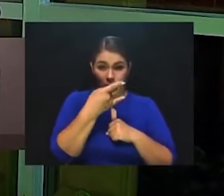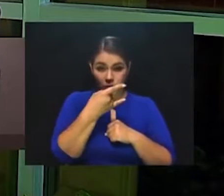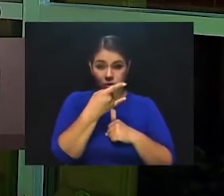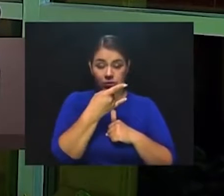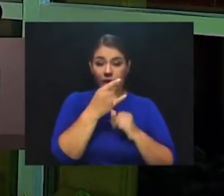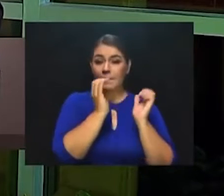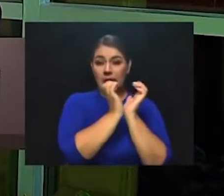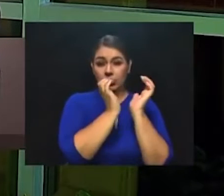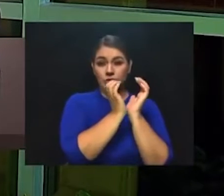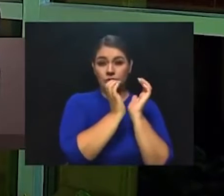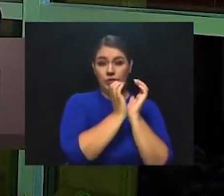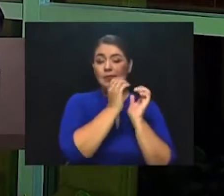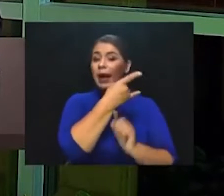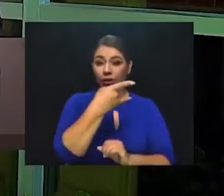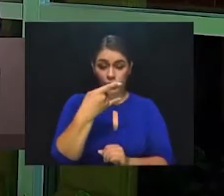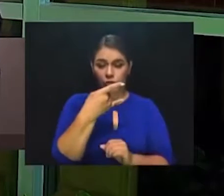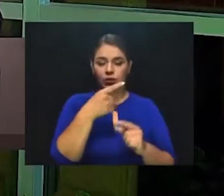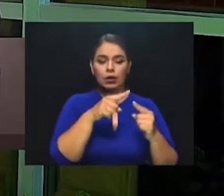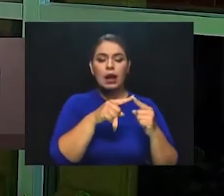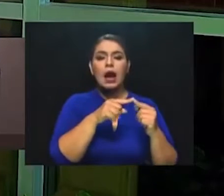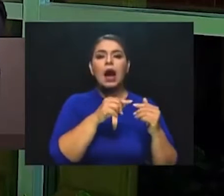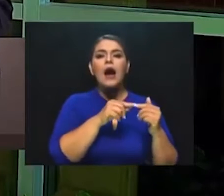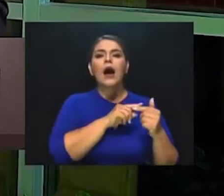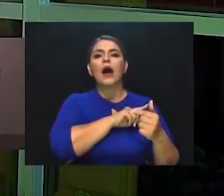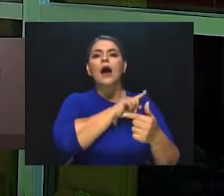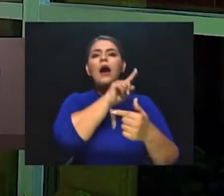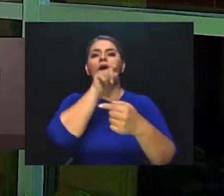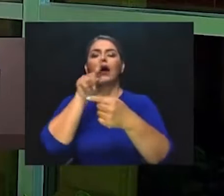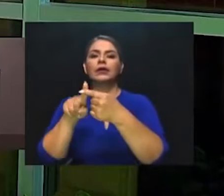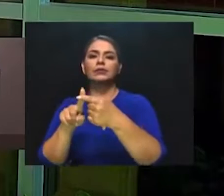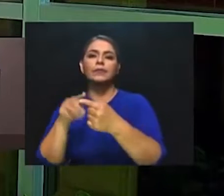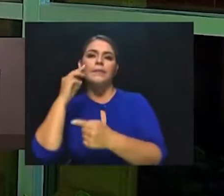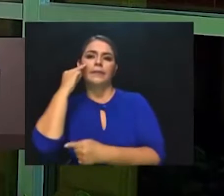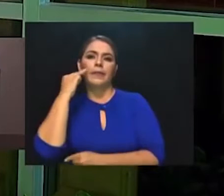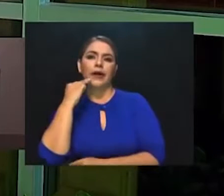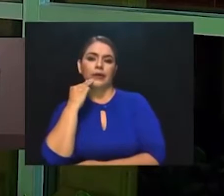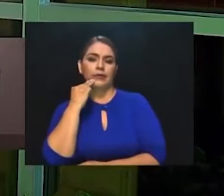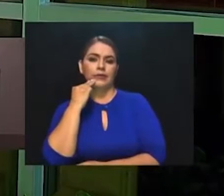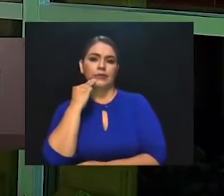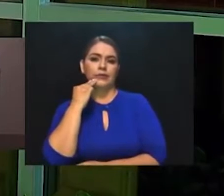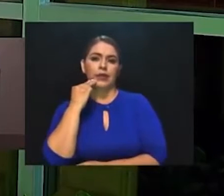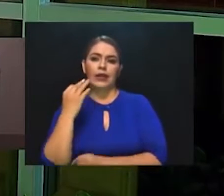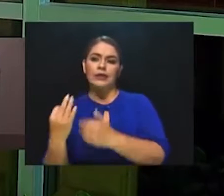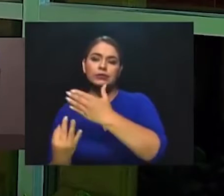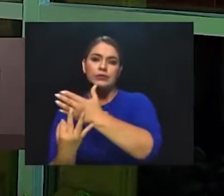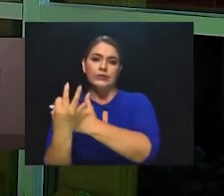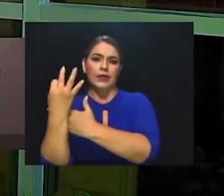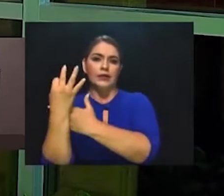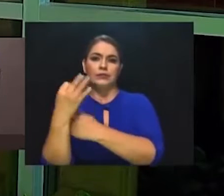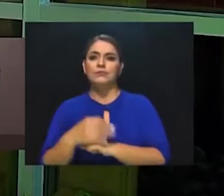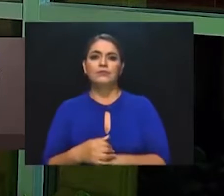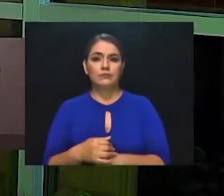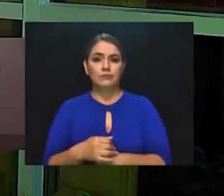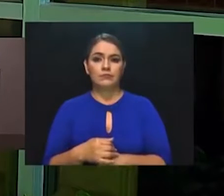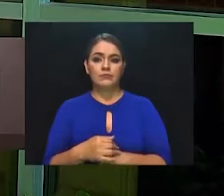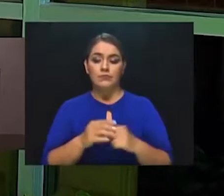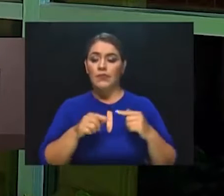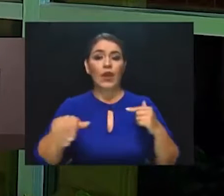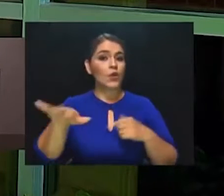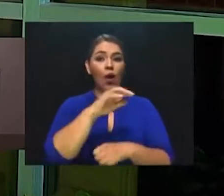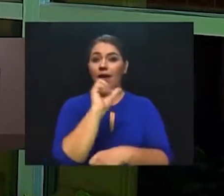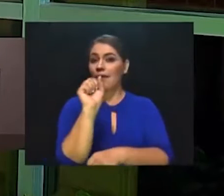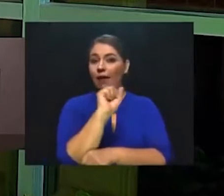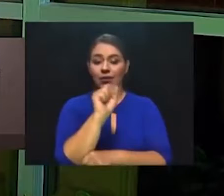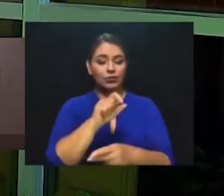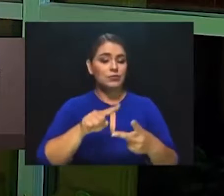mismo, hasta las 3 de la mañana del martes 24, no deben circular personas ni